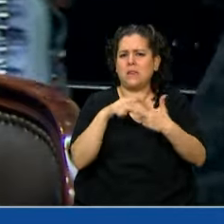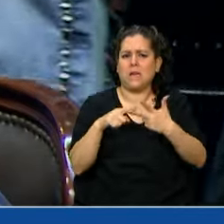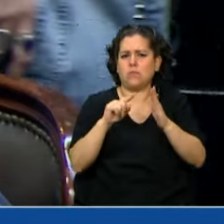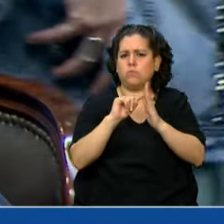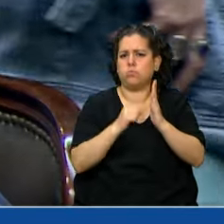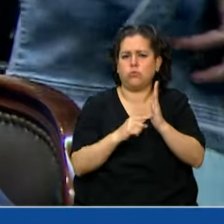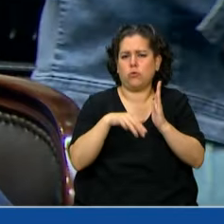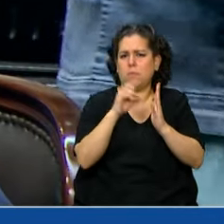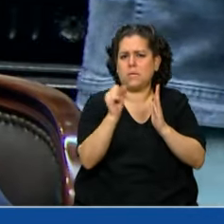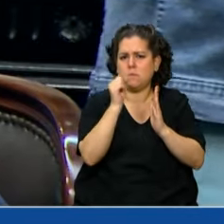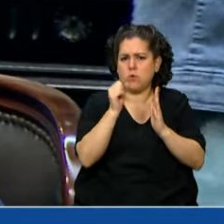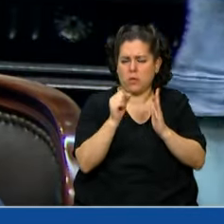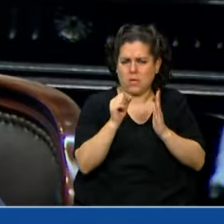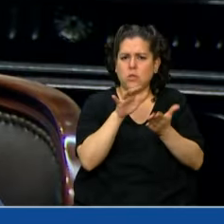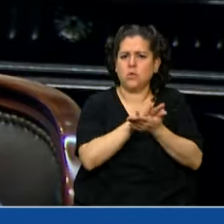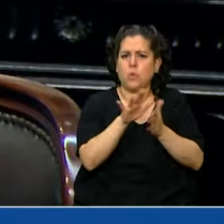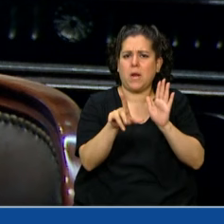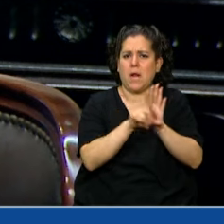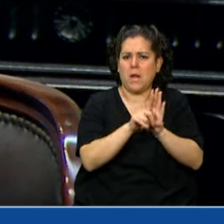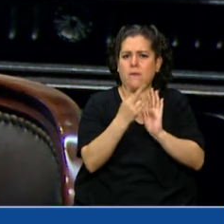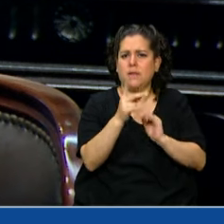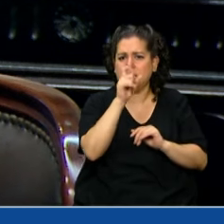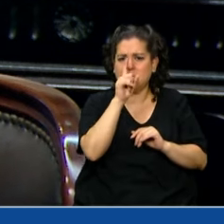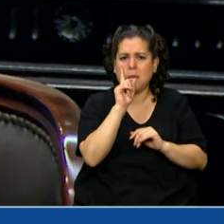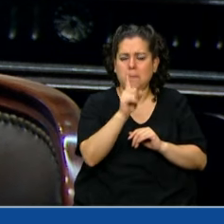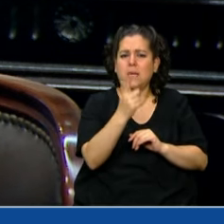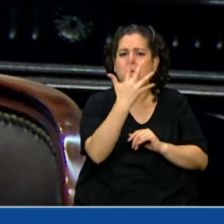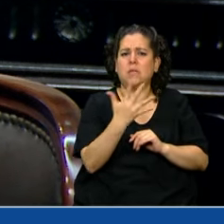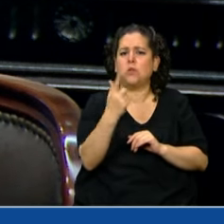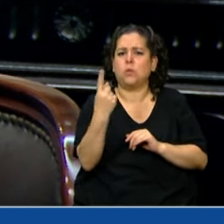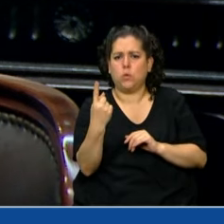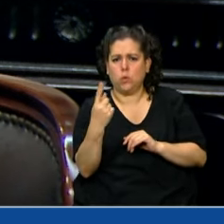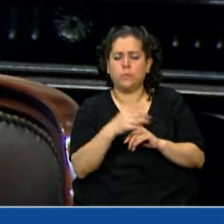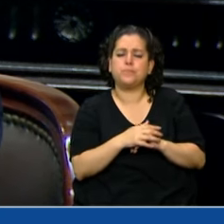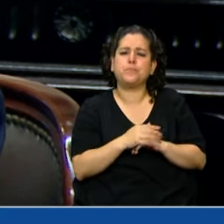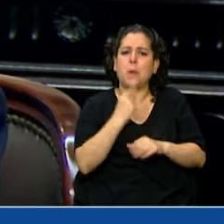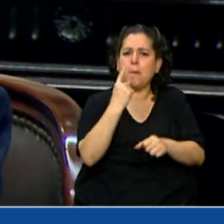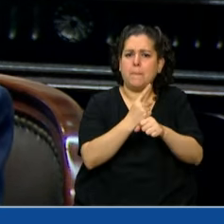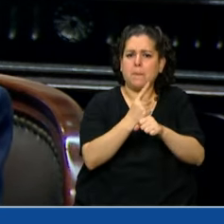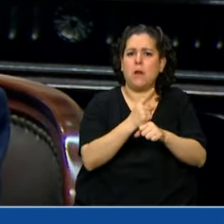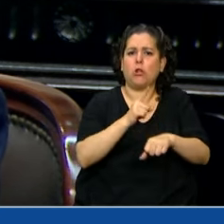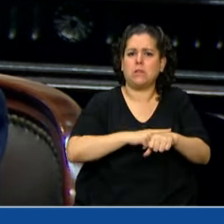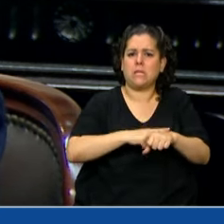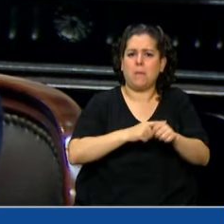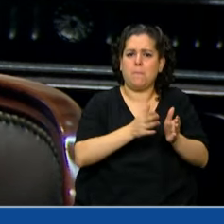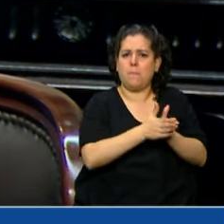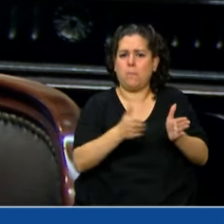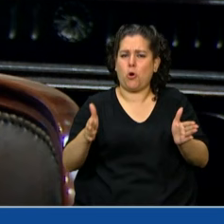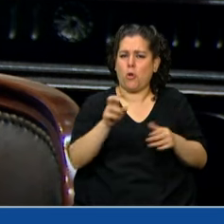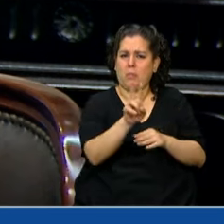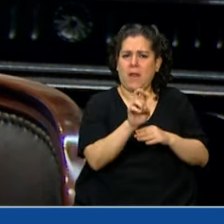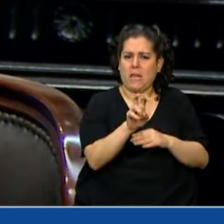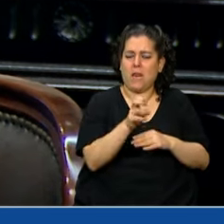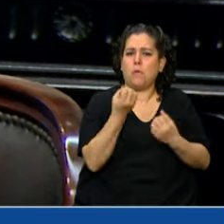más críticos de la ley de la 27551 el primero el plazo de la locación